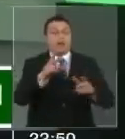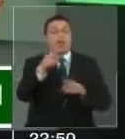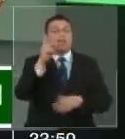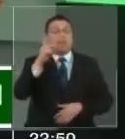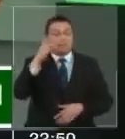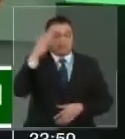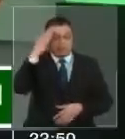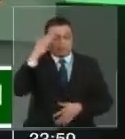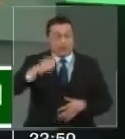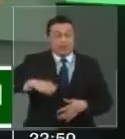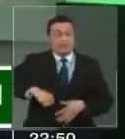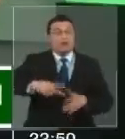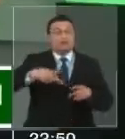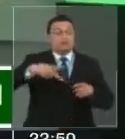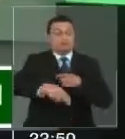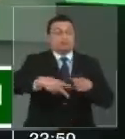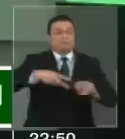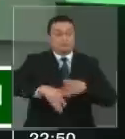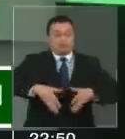discapacidad mental.